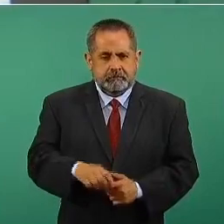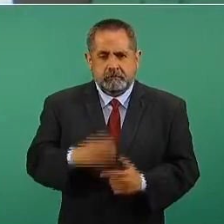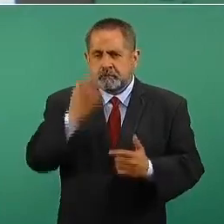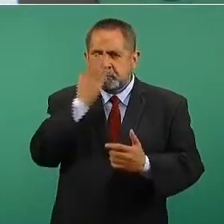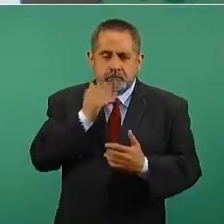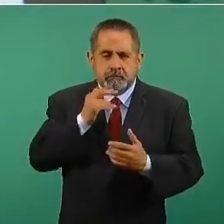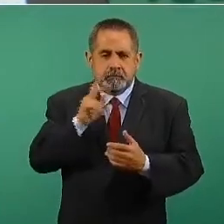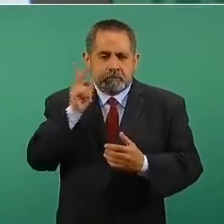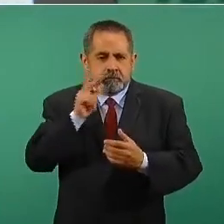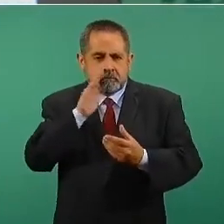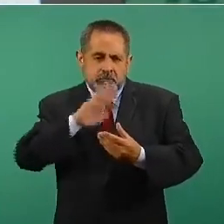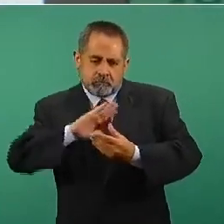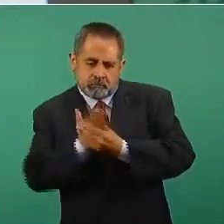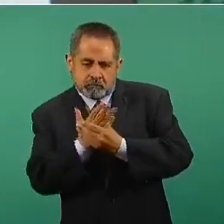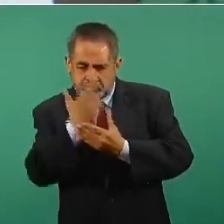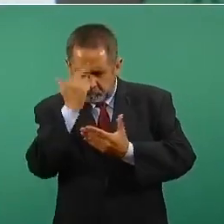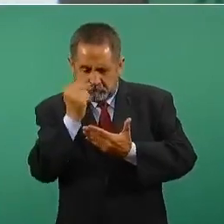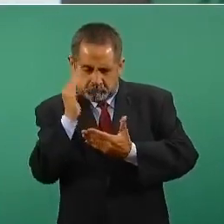argumentos.